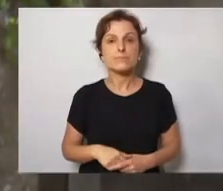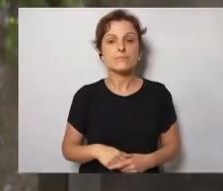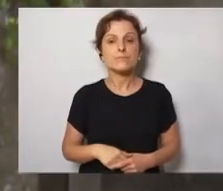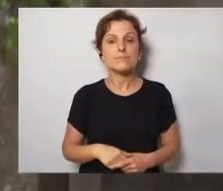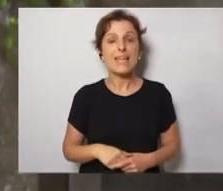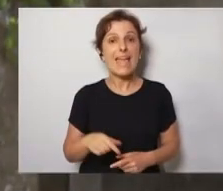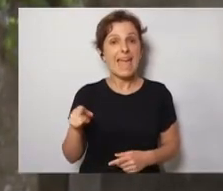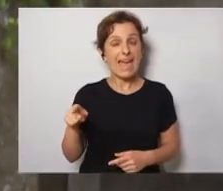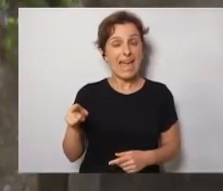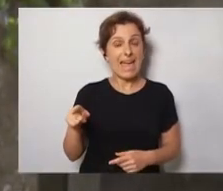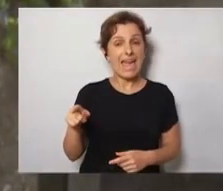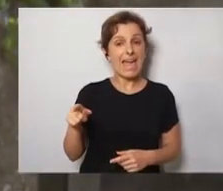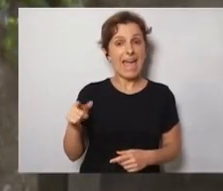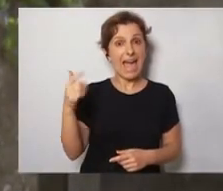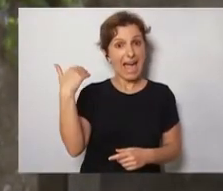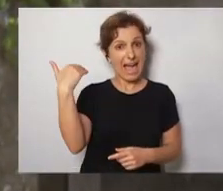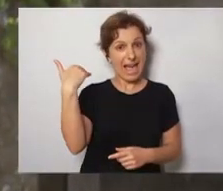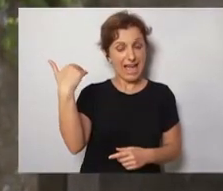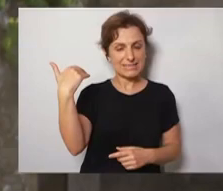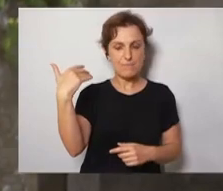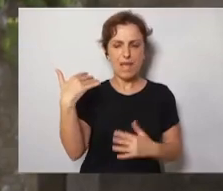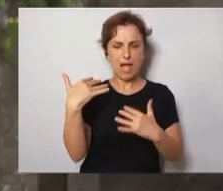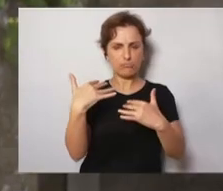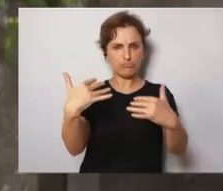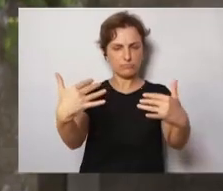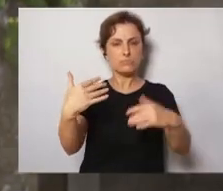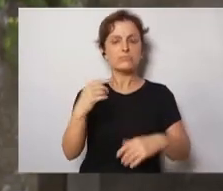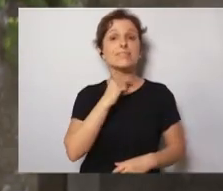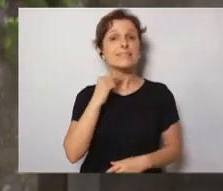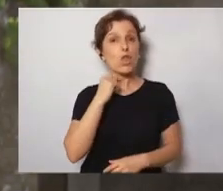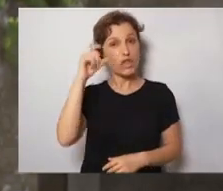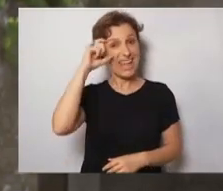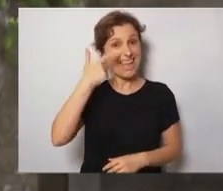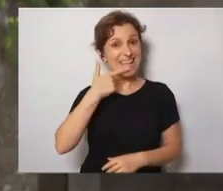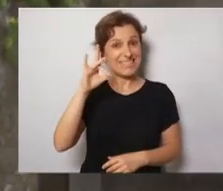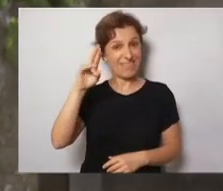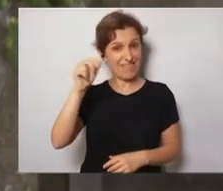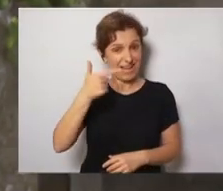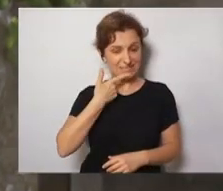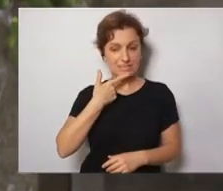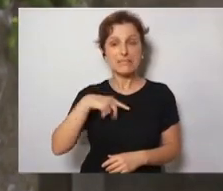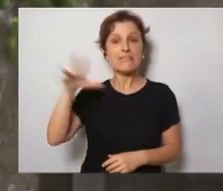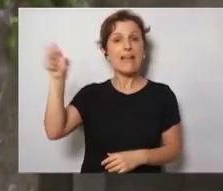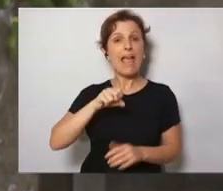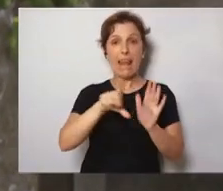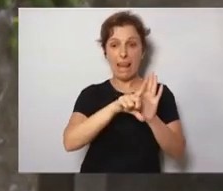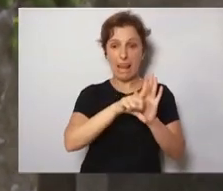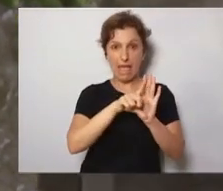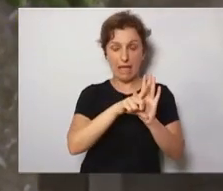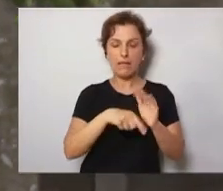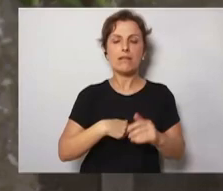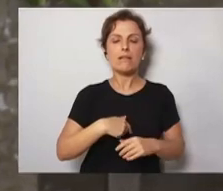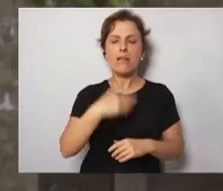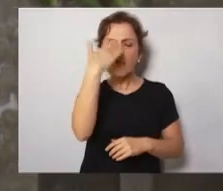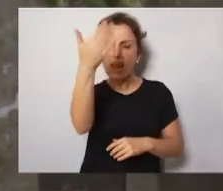el sacerdote esdras trajo la ley ante la asamblea compuesta por los hombres las mujeres